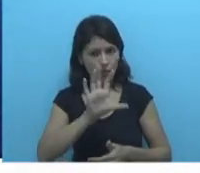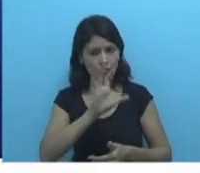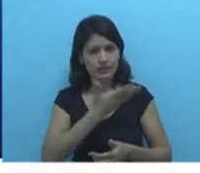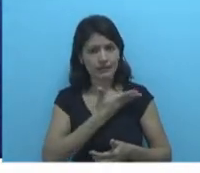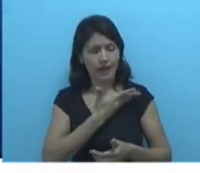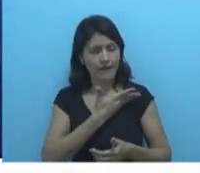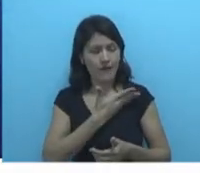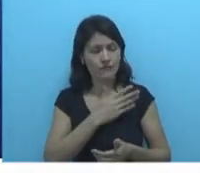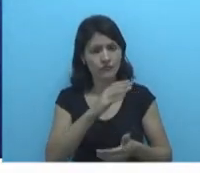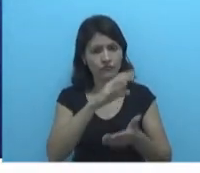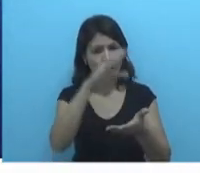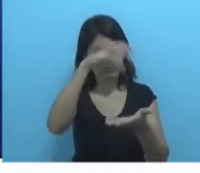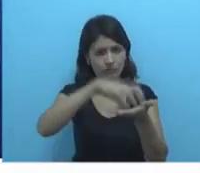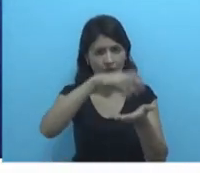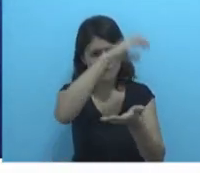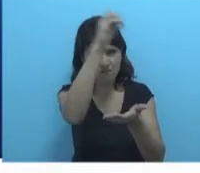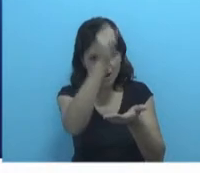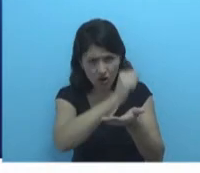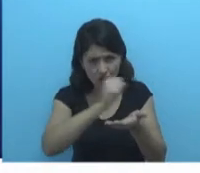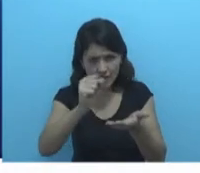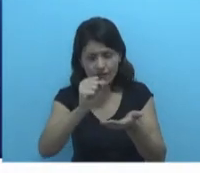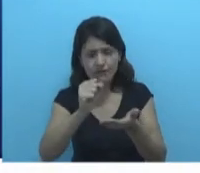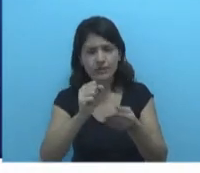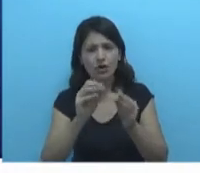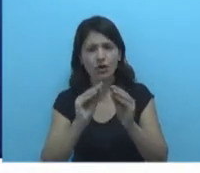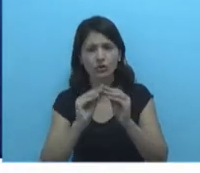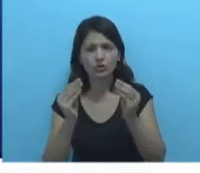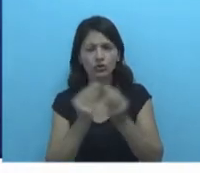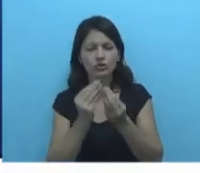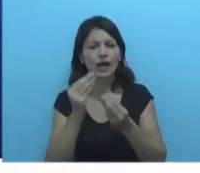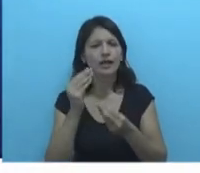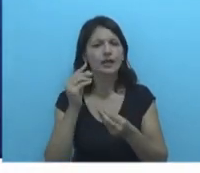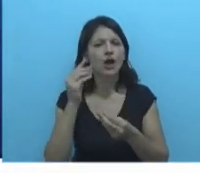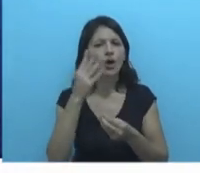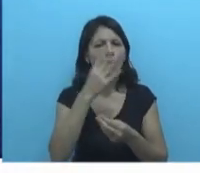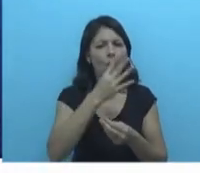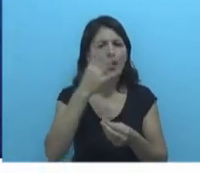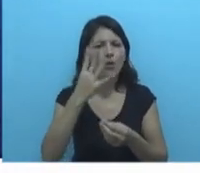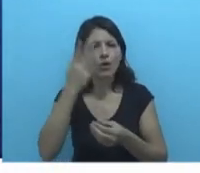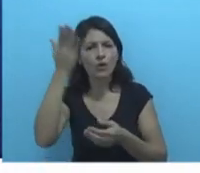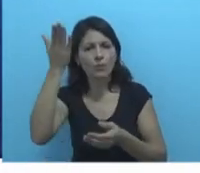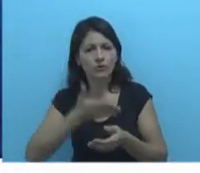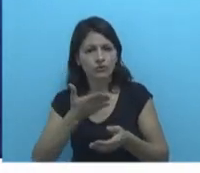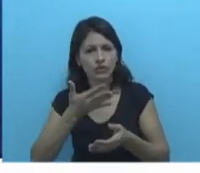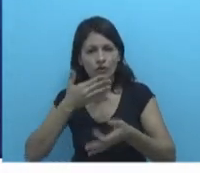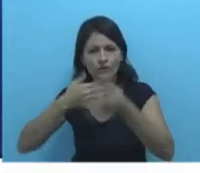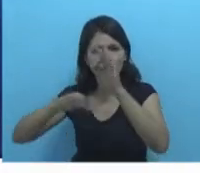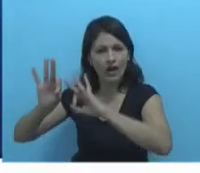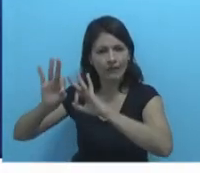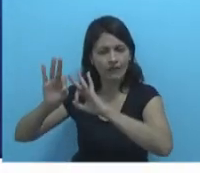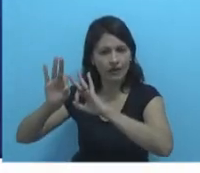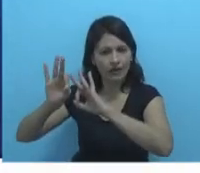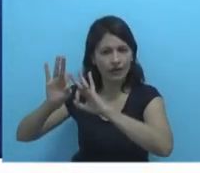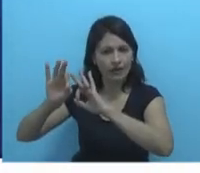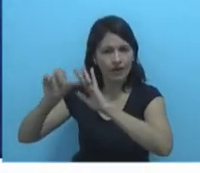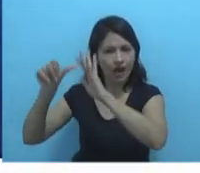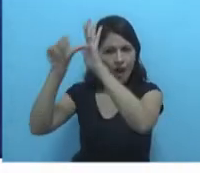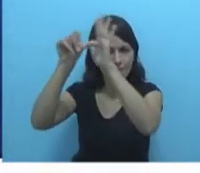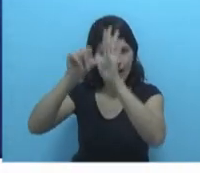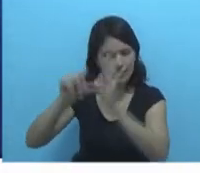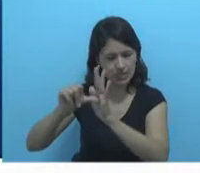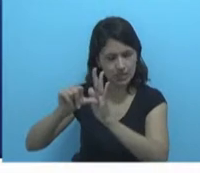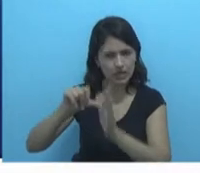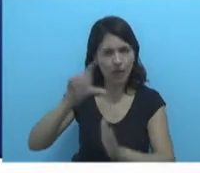en el último tiempo el 44% de los despachos al exterior. Santa Fe es